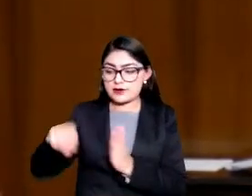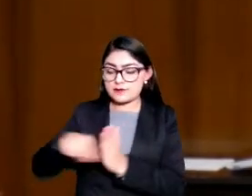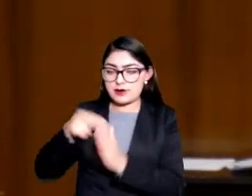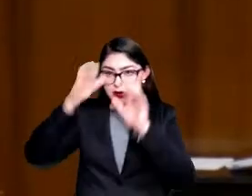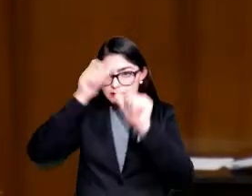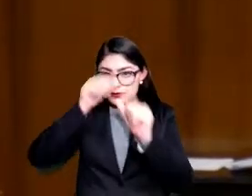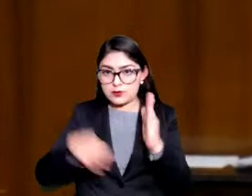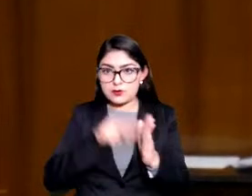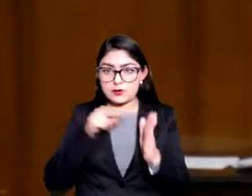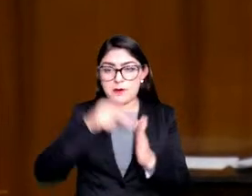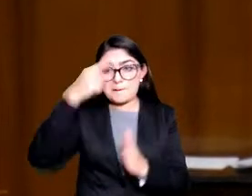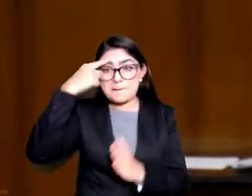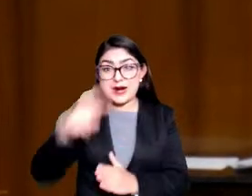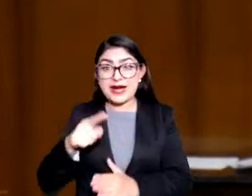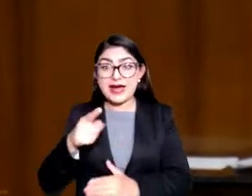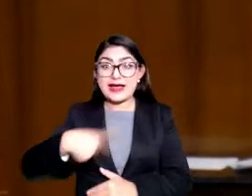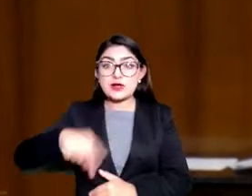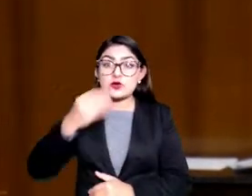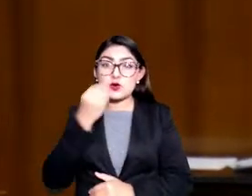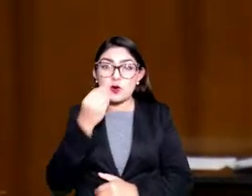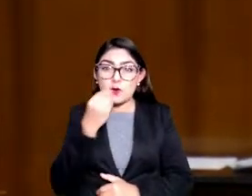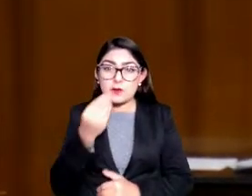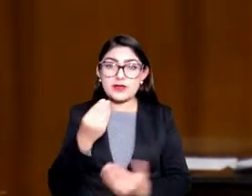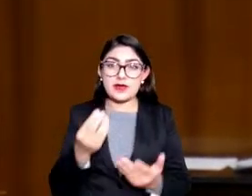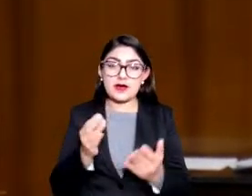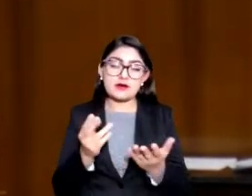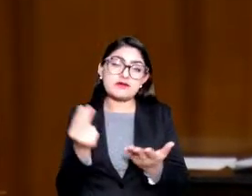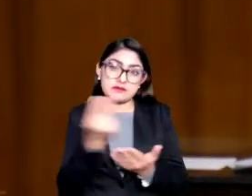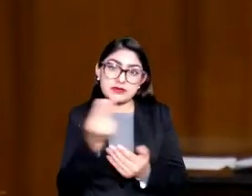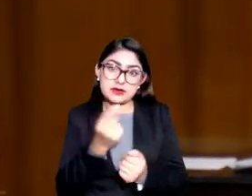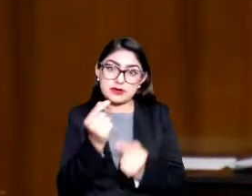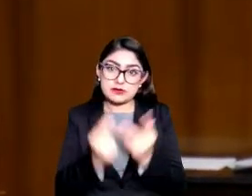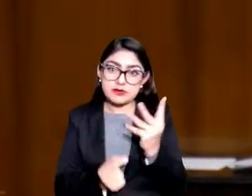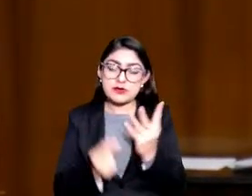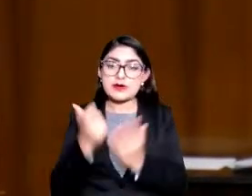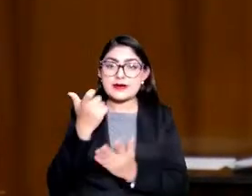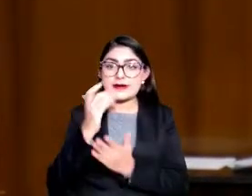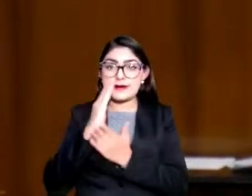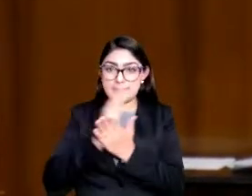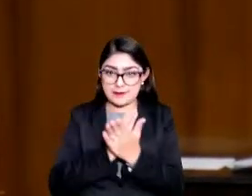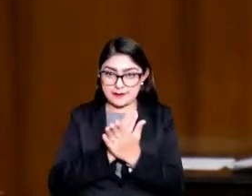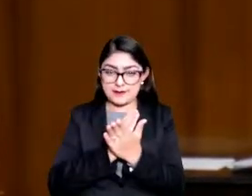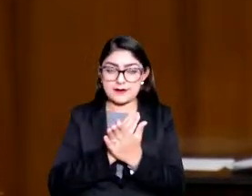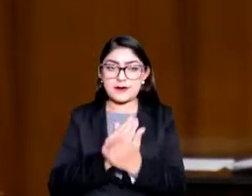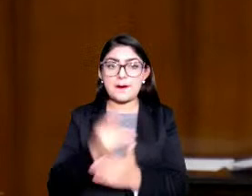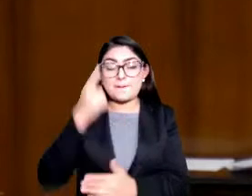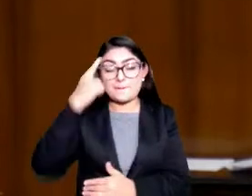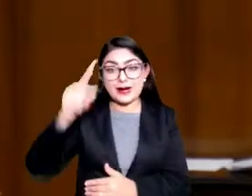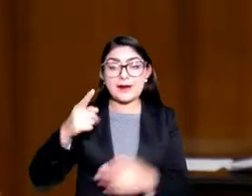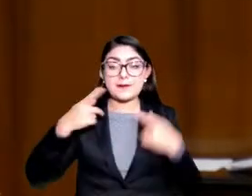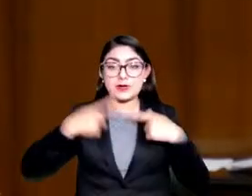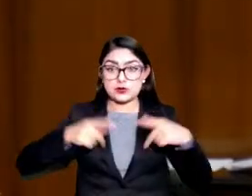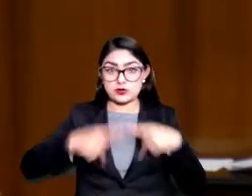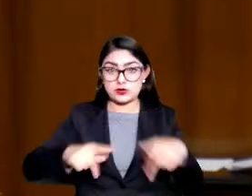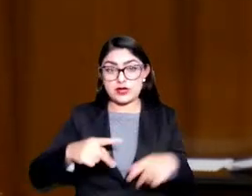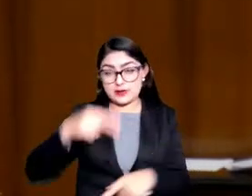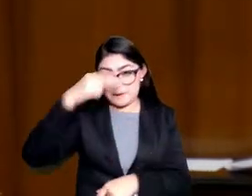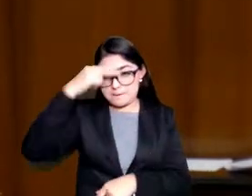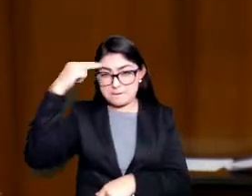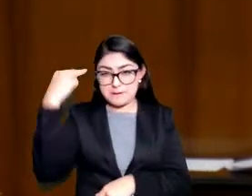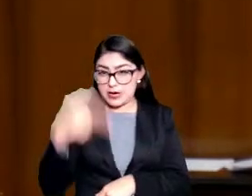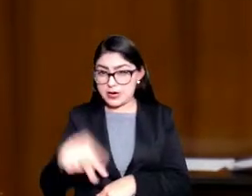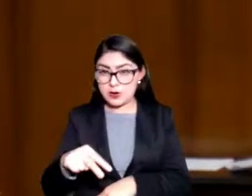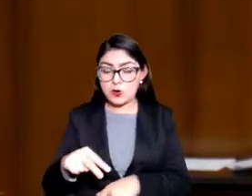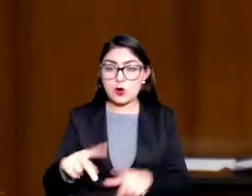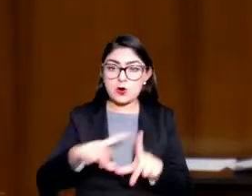precio de la canasta básica, lo que ayudará a millones de mexicanos en todo el país, pero particularmente a millones